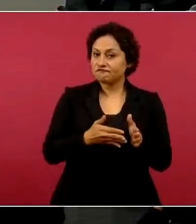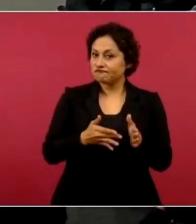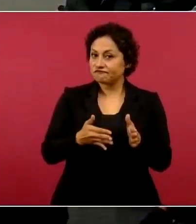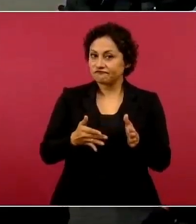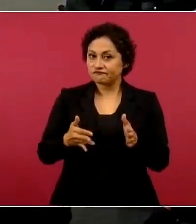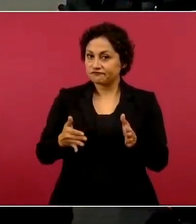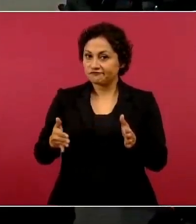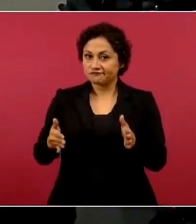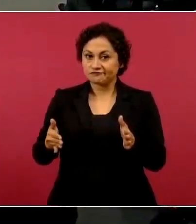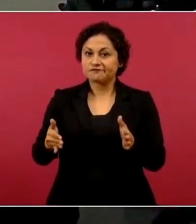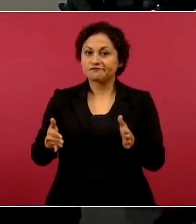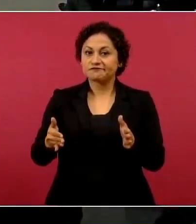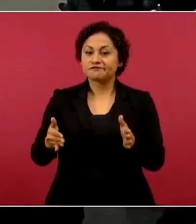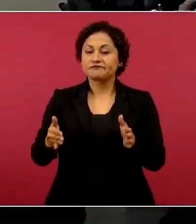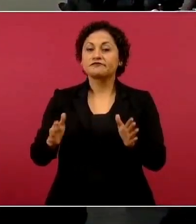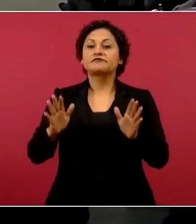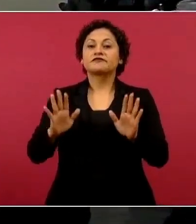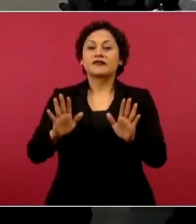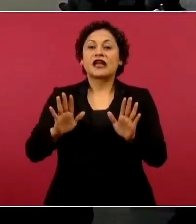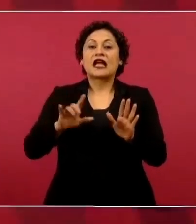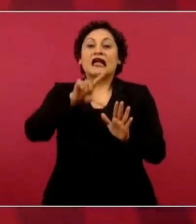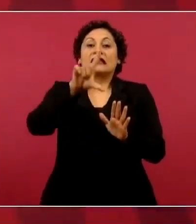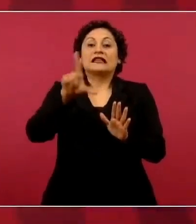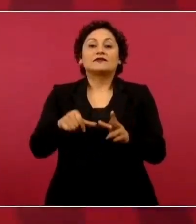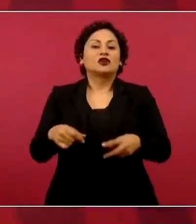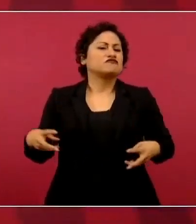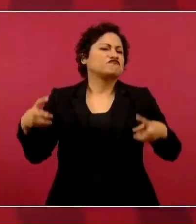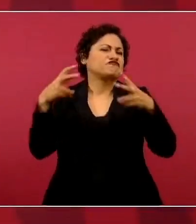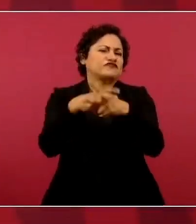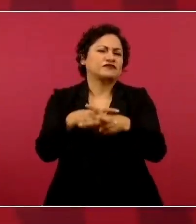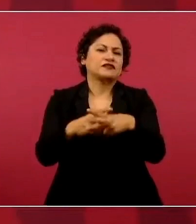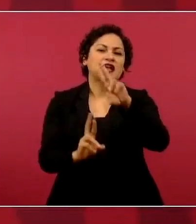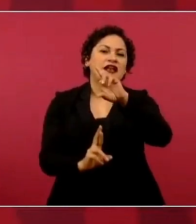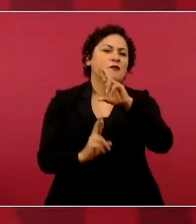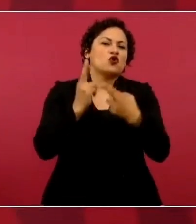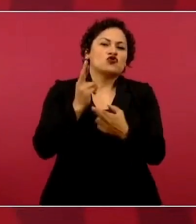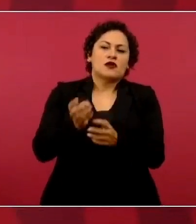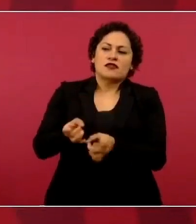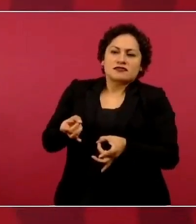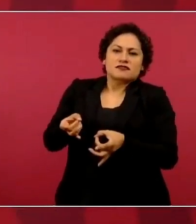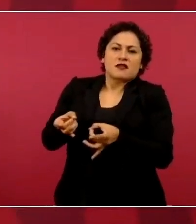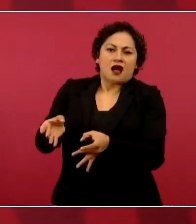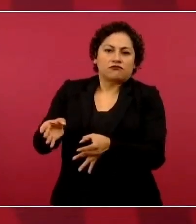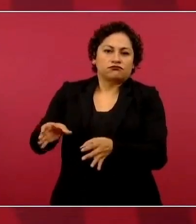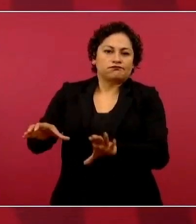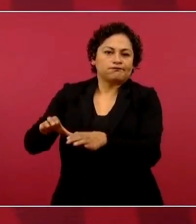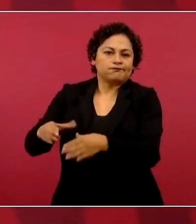Se piensan que con la revolución ya no hay conservadurismo.